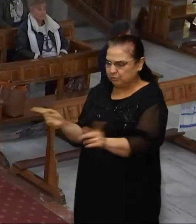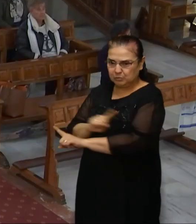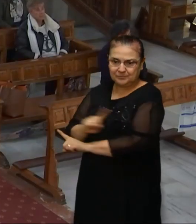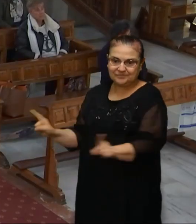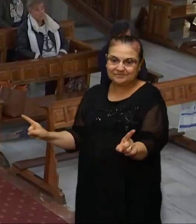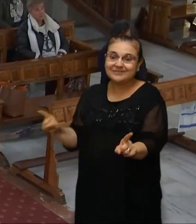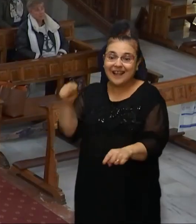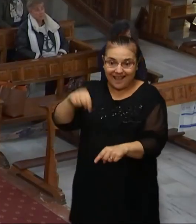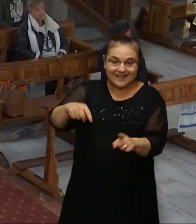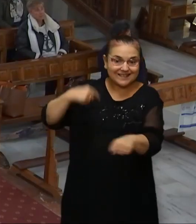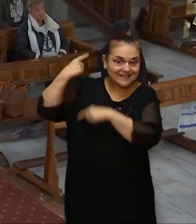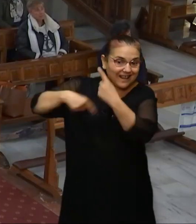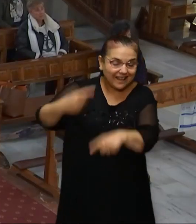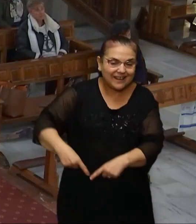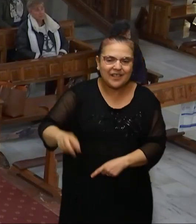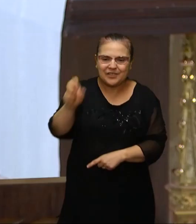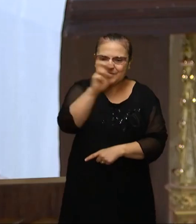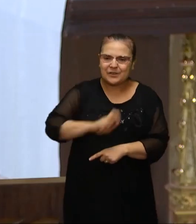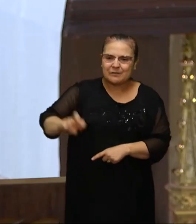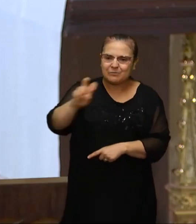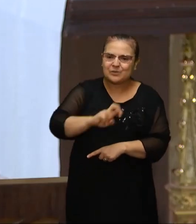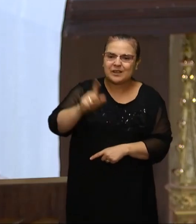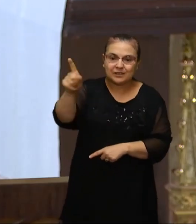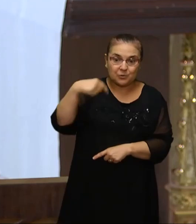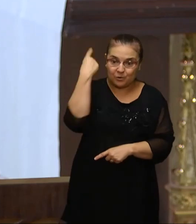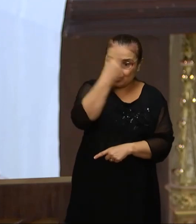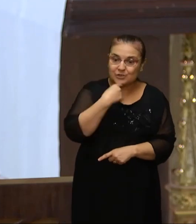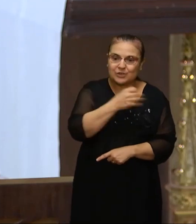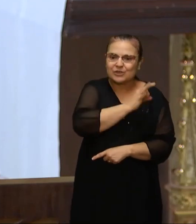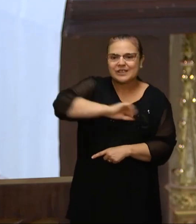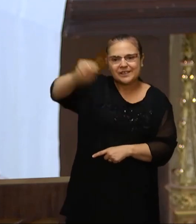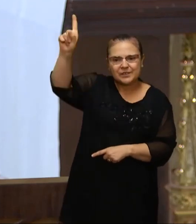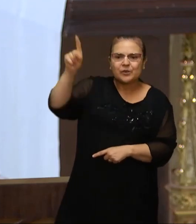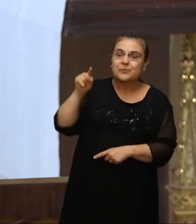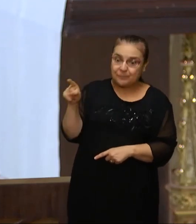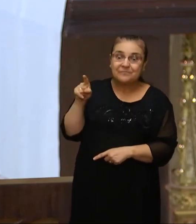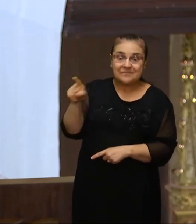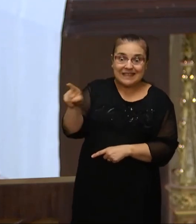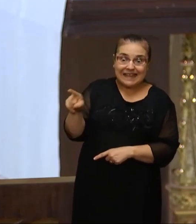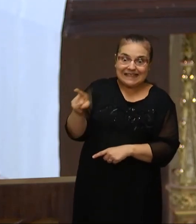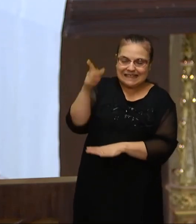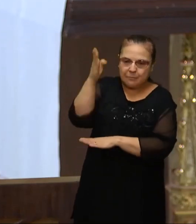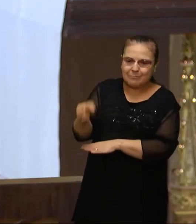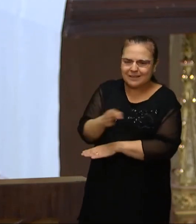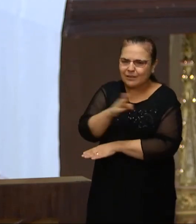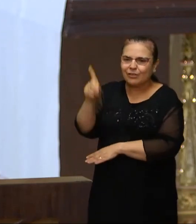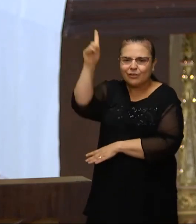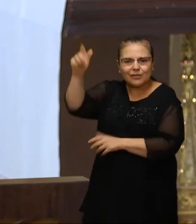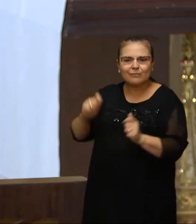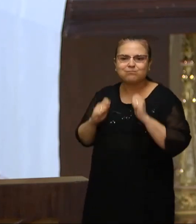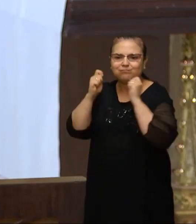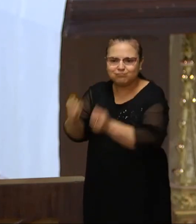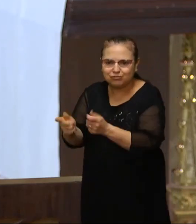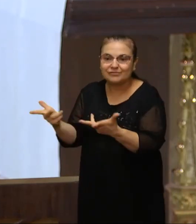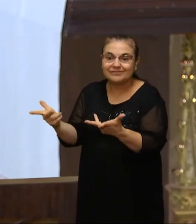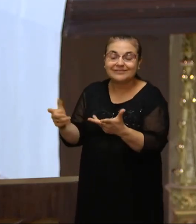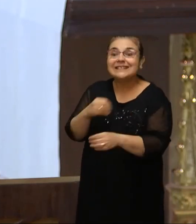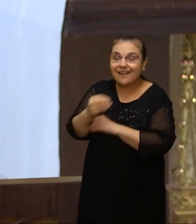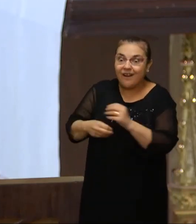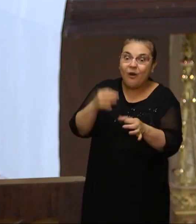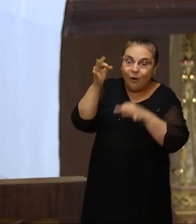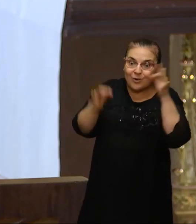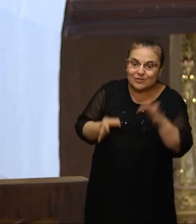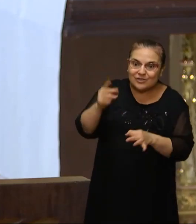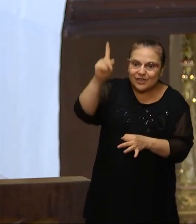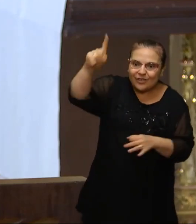generación que busca tu rostro señor recibirá la bendición del señor y hará justicia al